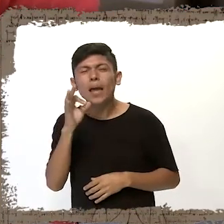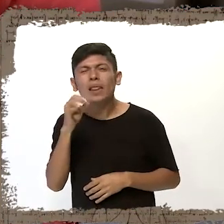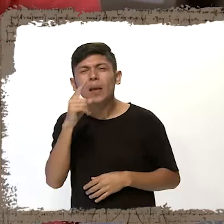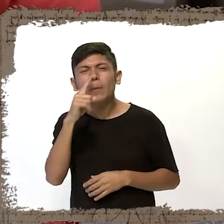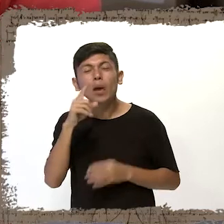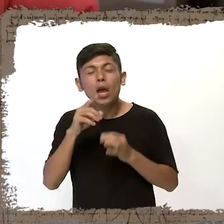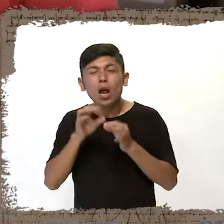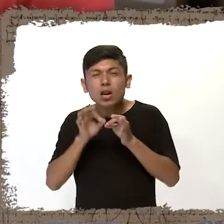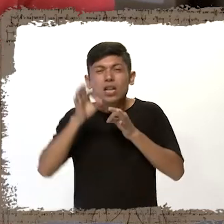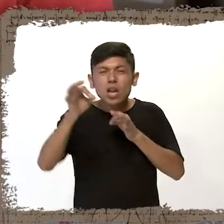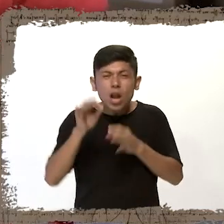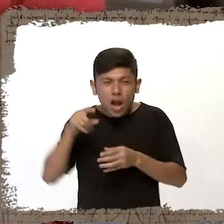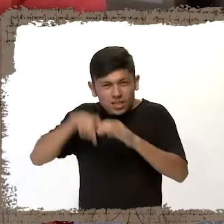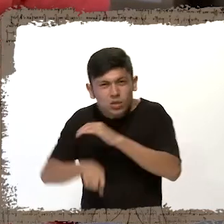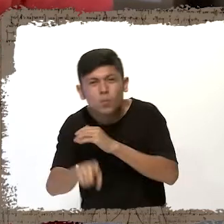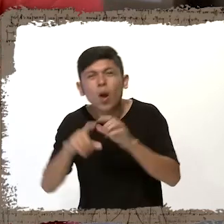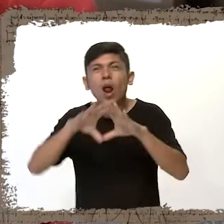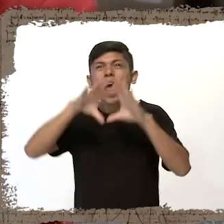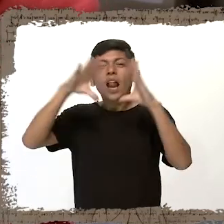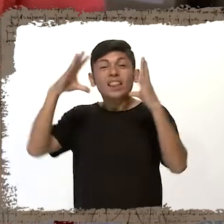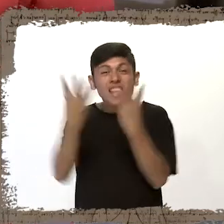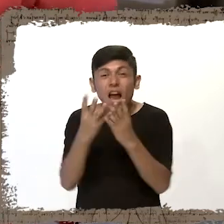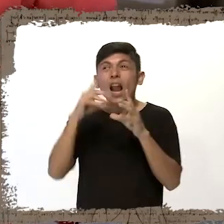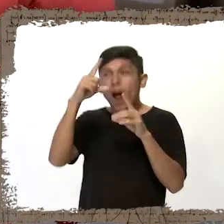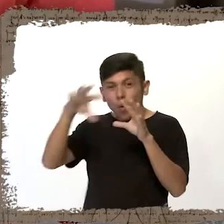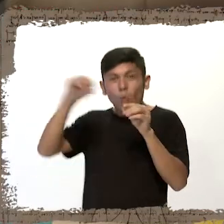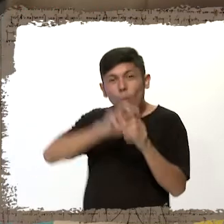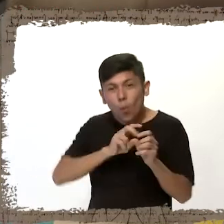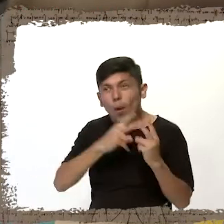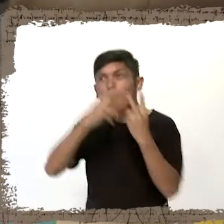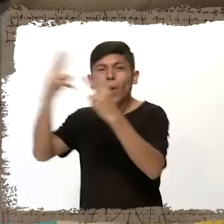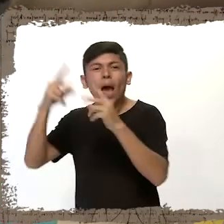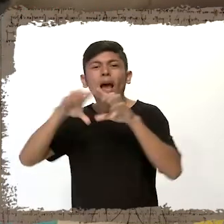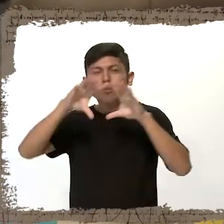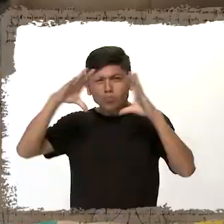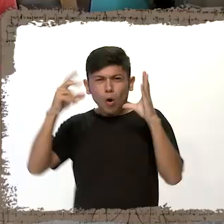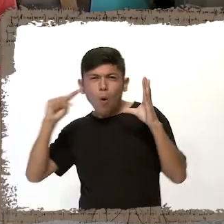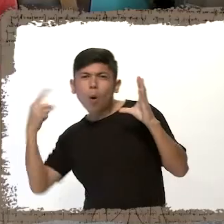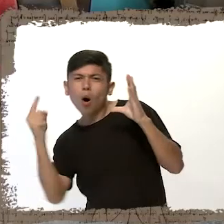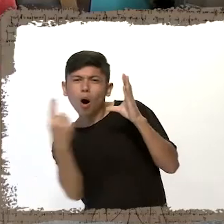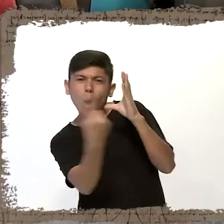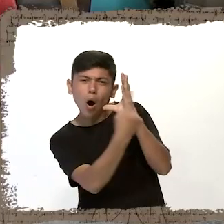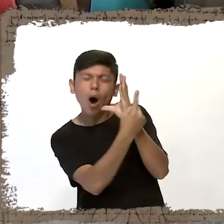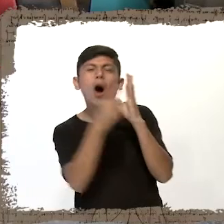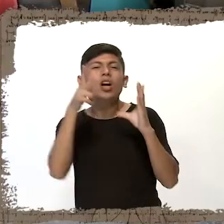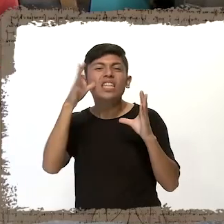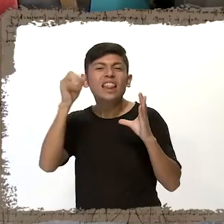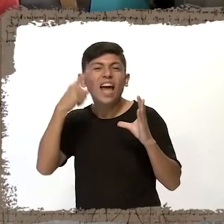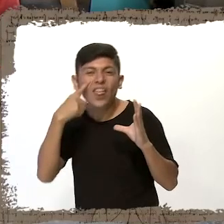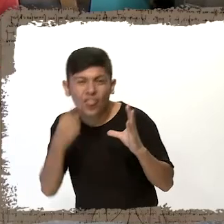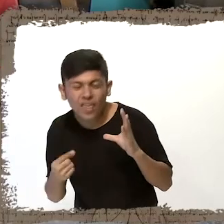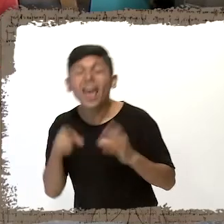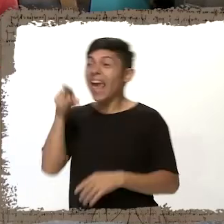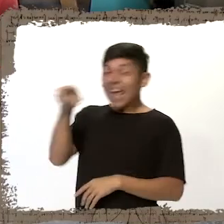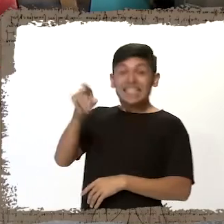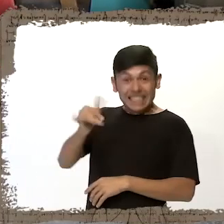20.000 leguas en viaje submarino, De la Tierra a la Luna, Viaje al Centro de la Tierra, La Vuelta al Mundo en